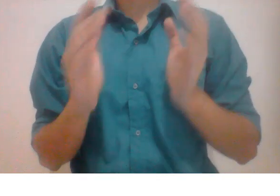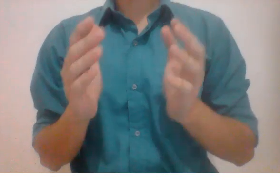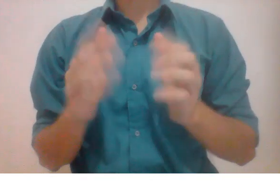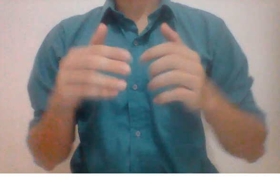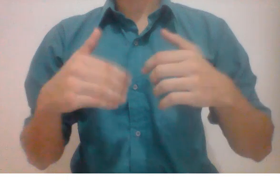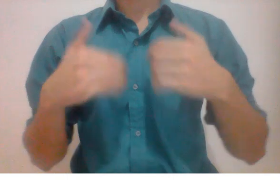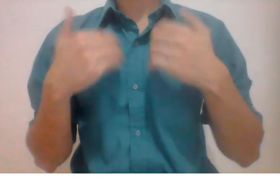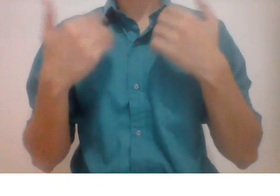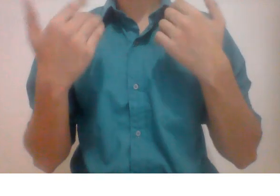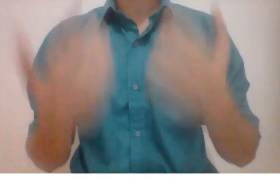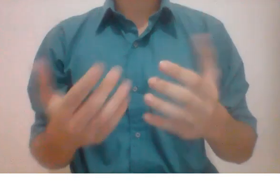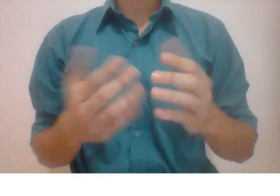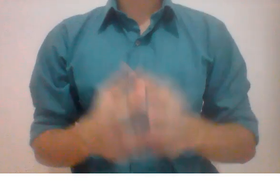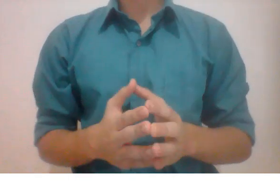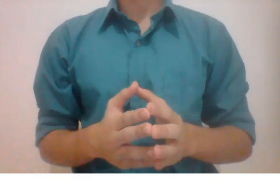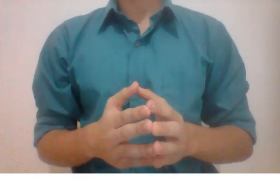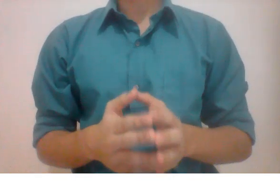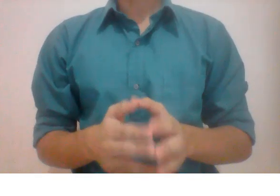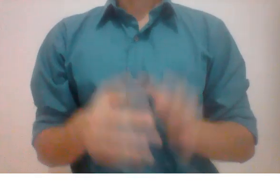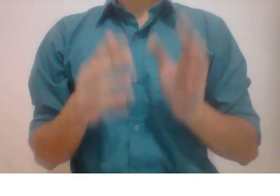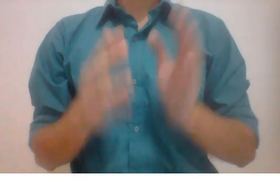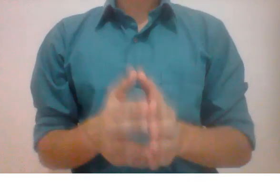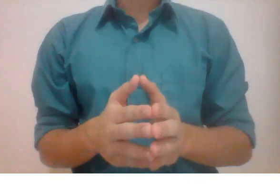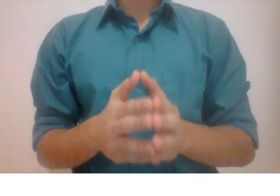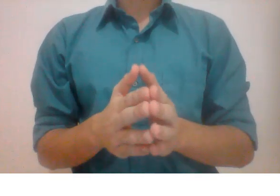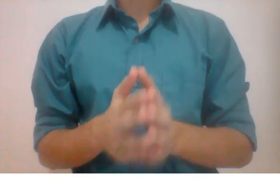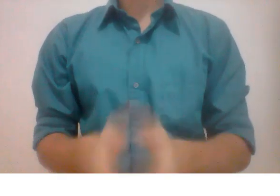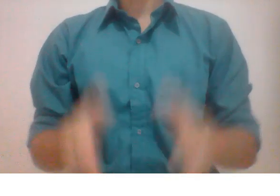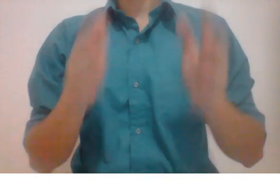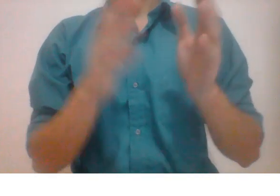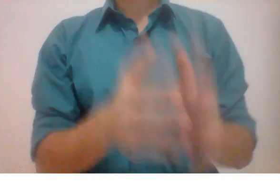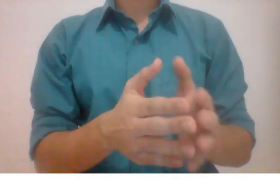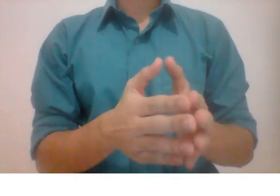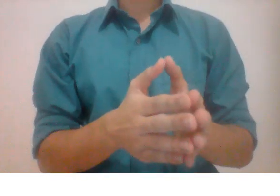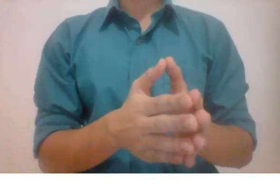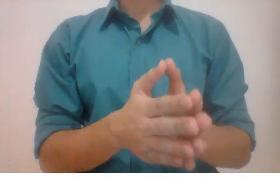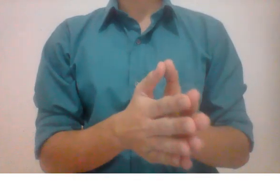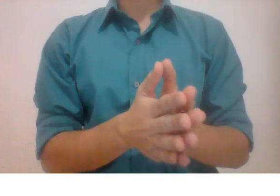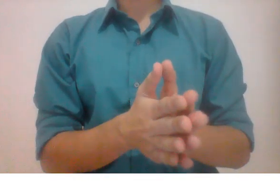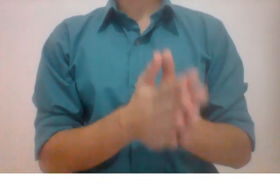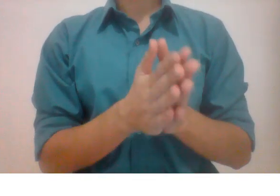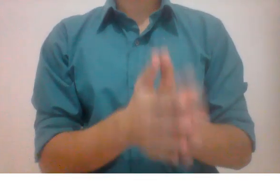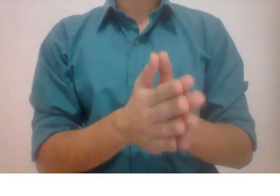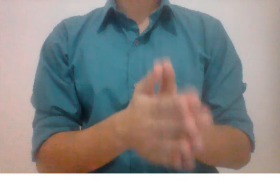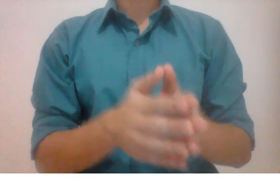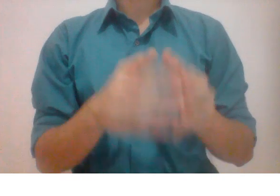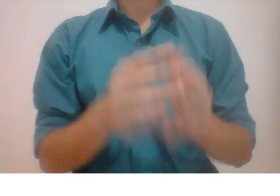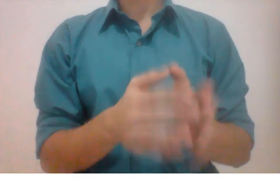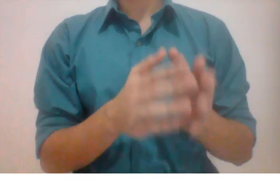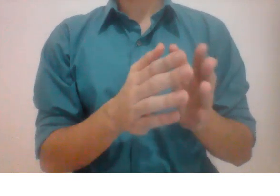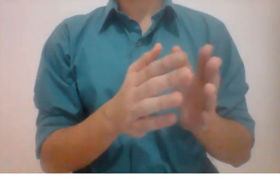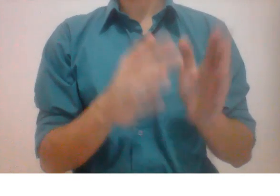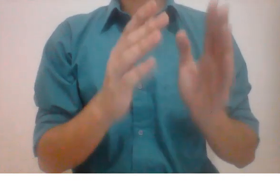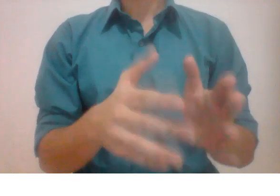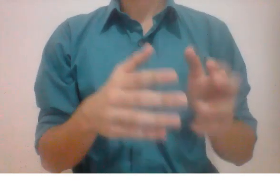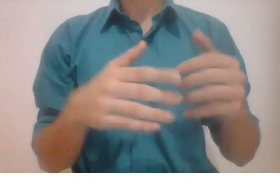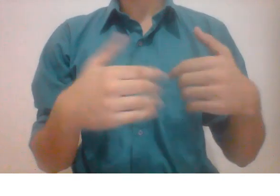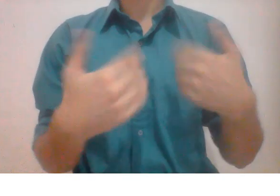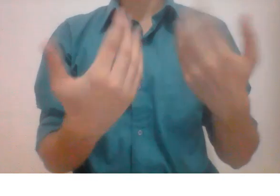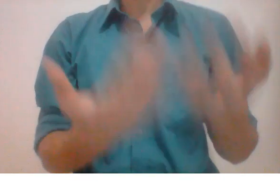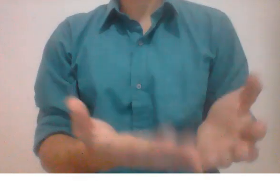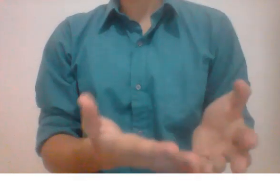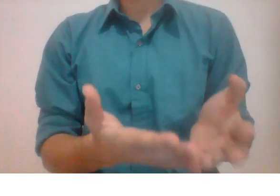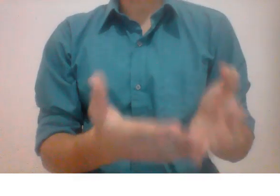cuando precisamente todas las investigaciones que se tienen, por una parte indican que los panistas recibieron sobornos multimillonarios para aprobar reformas que